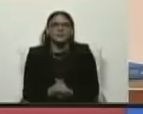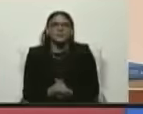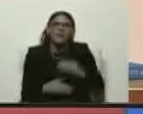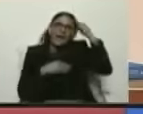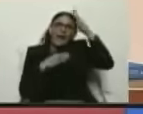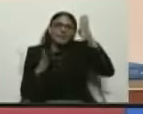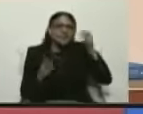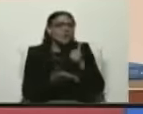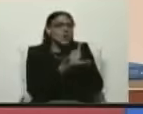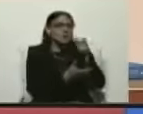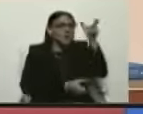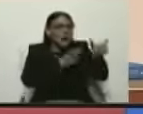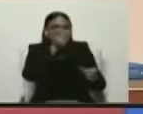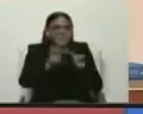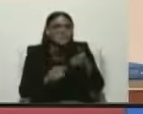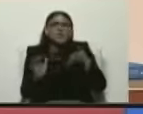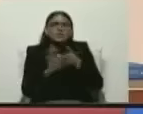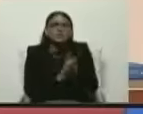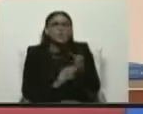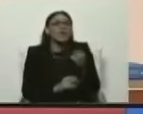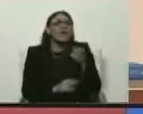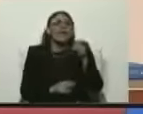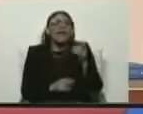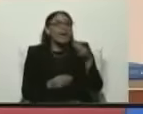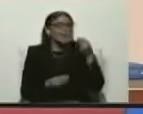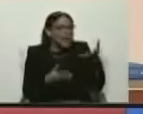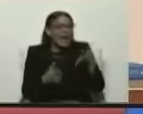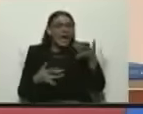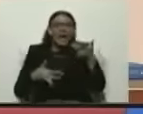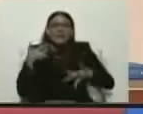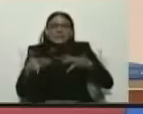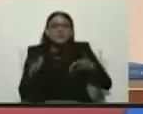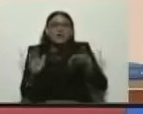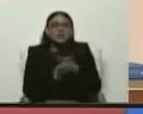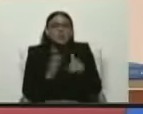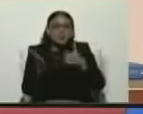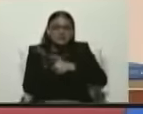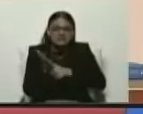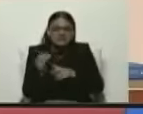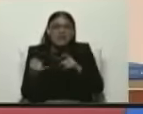atendiendo a la gente, jornadas de sedulación, jornadas de